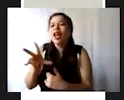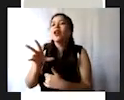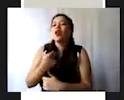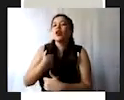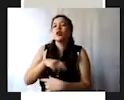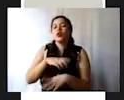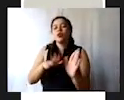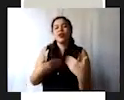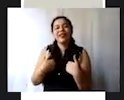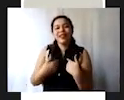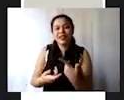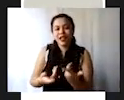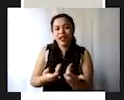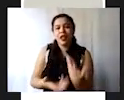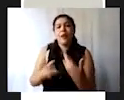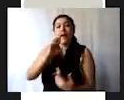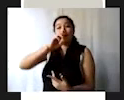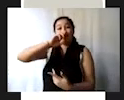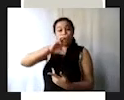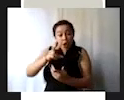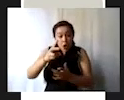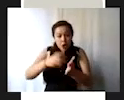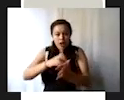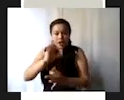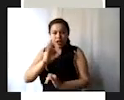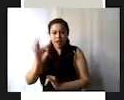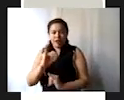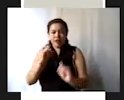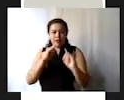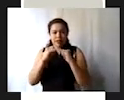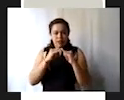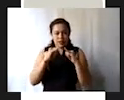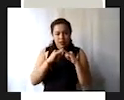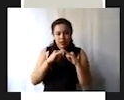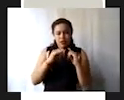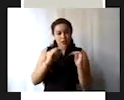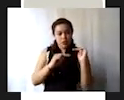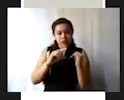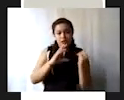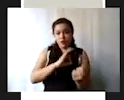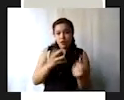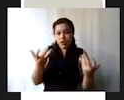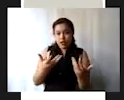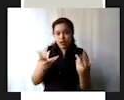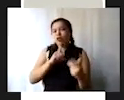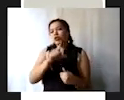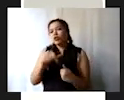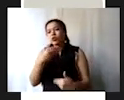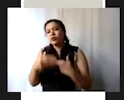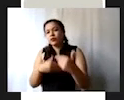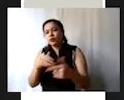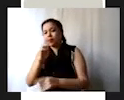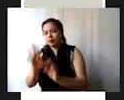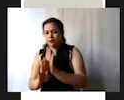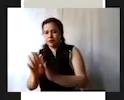traduzcamos, mejoremos incluso lo que a nivel institucional estamos haciendo. Entonces, muchas gracias,